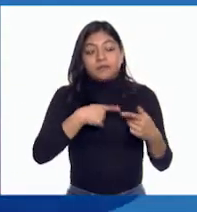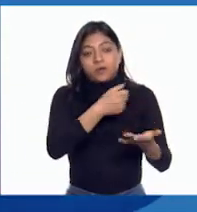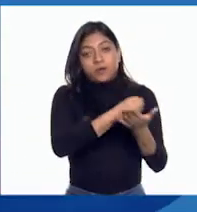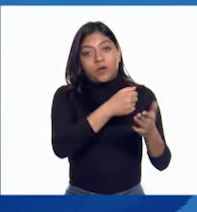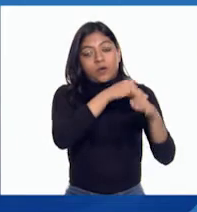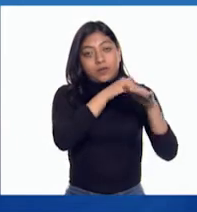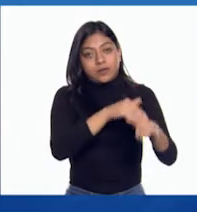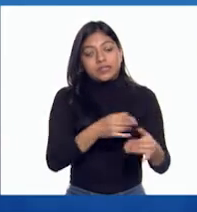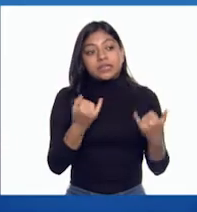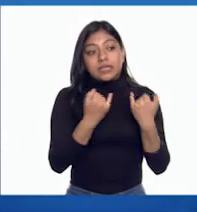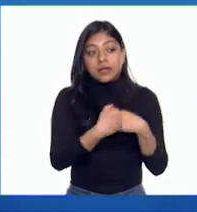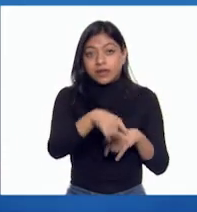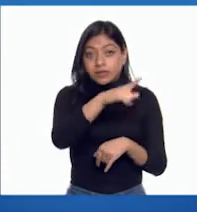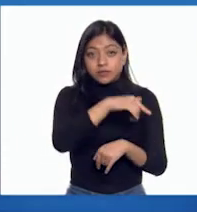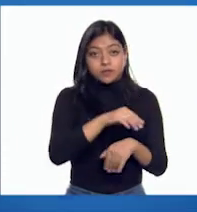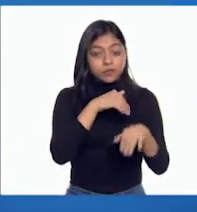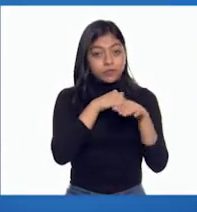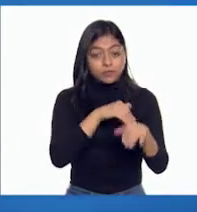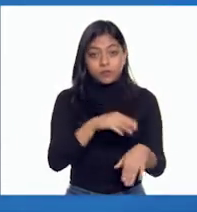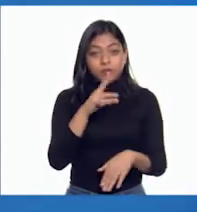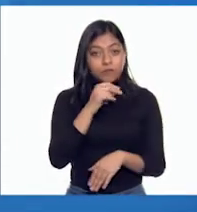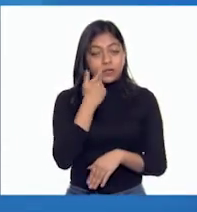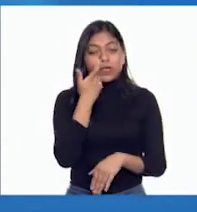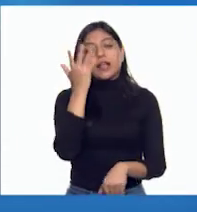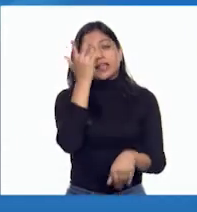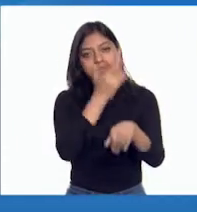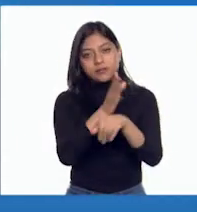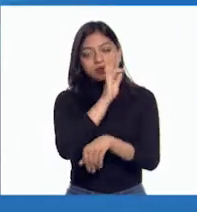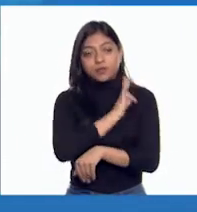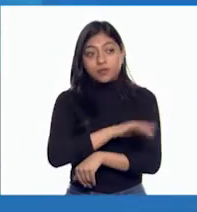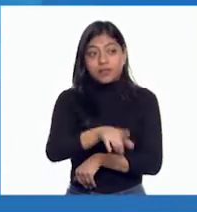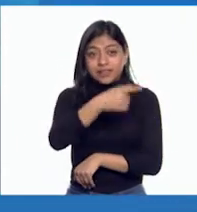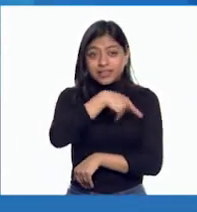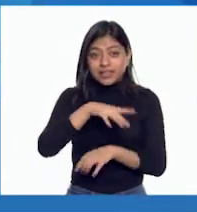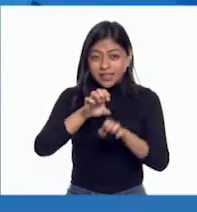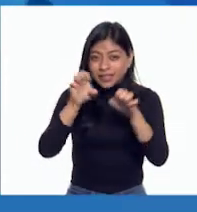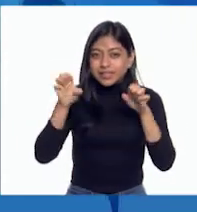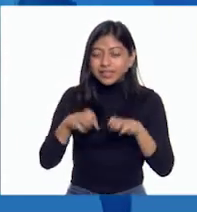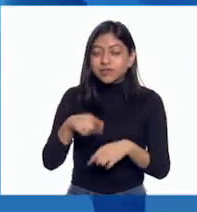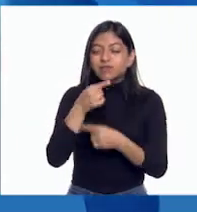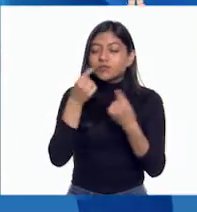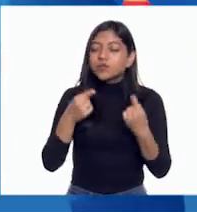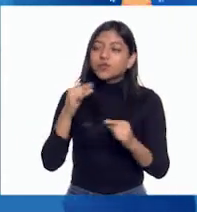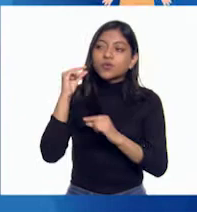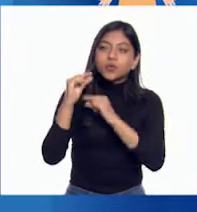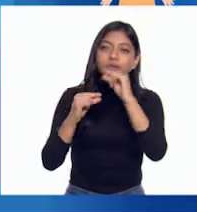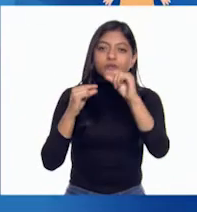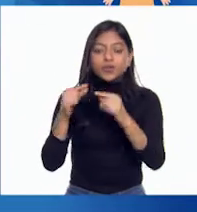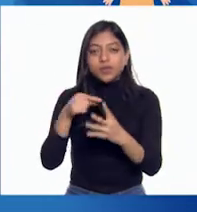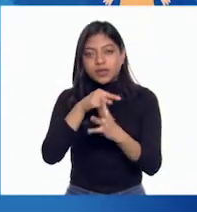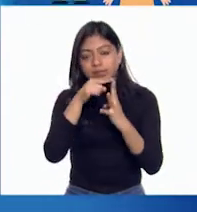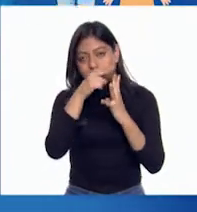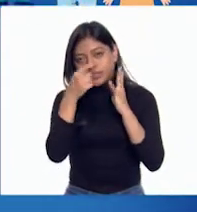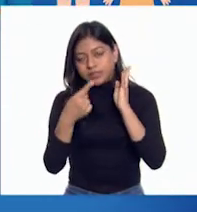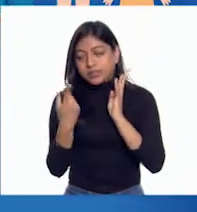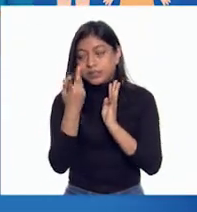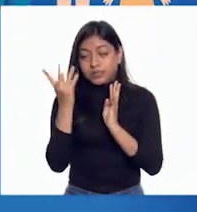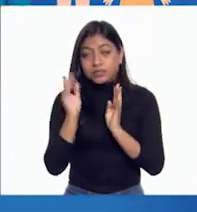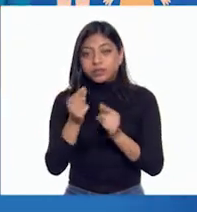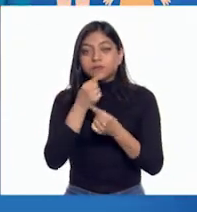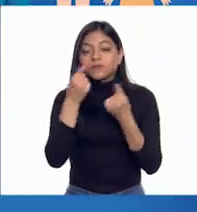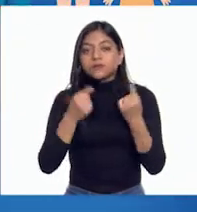Fue así como a lo largo de varias semanas trabajaron duro en equipo. Poco a poco, Camila, Valeria y las demás niñas y